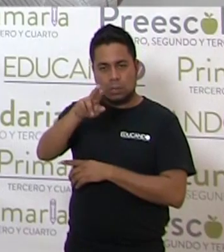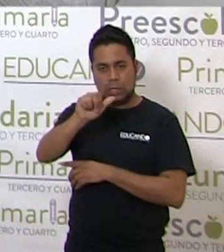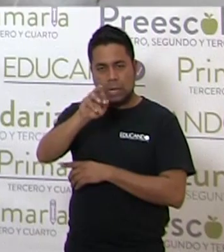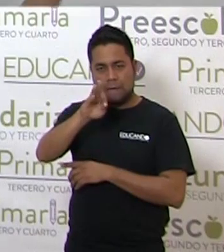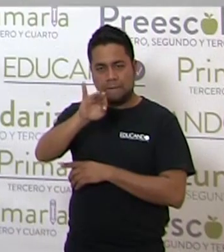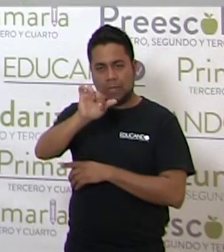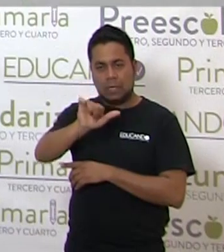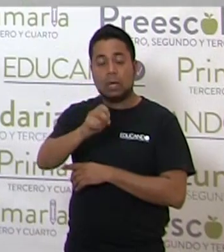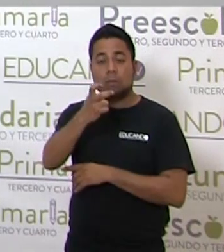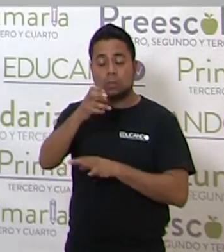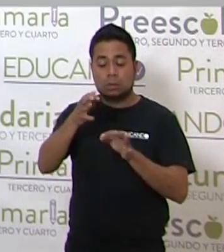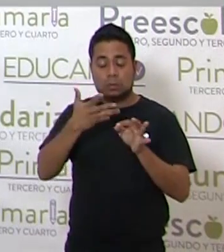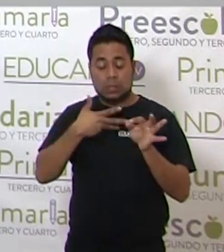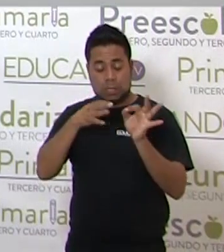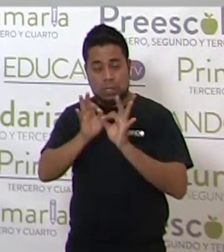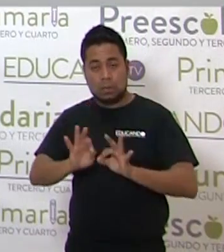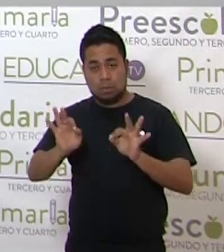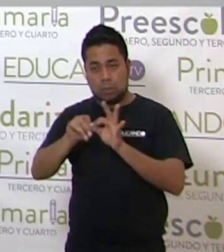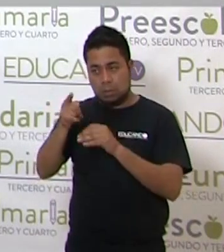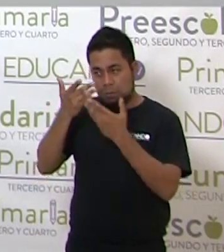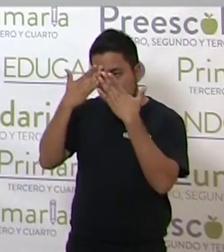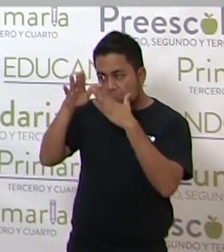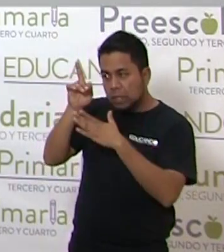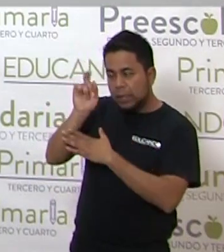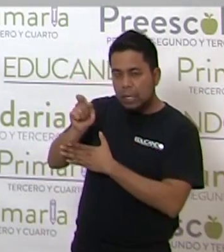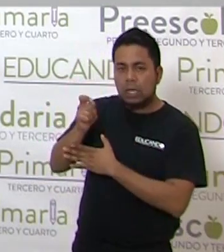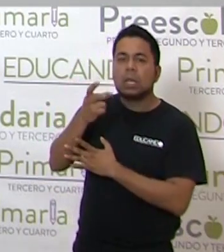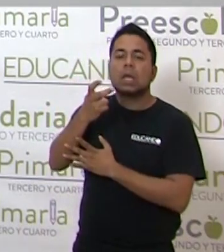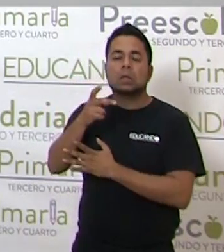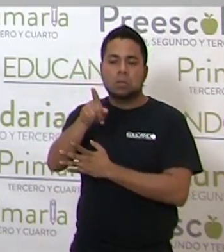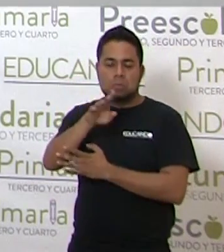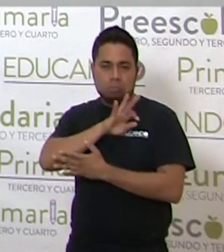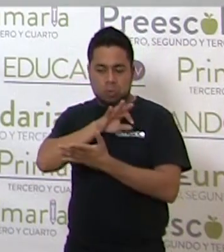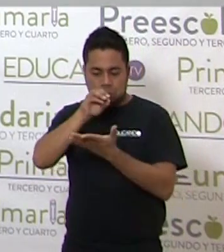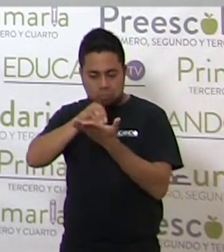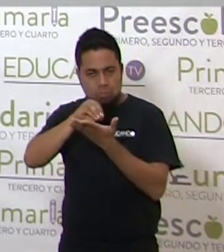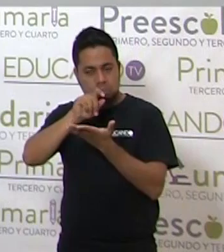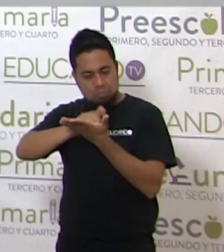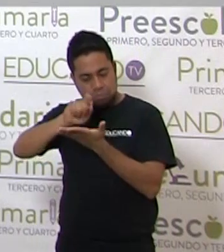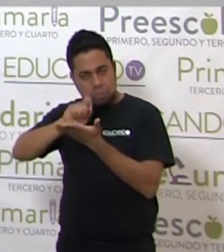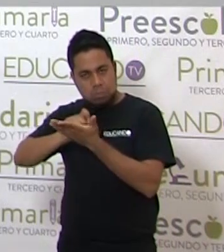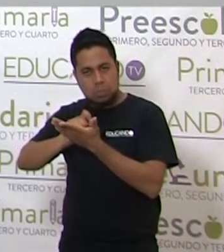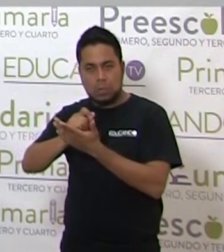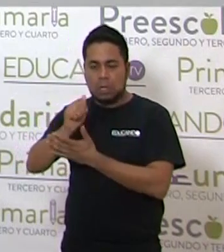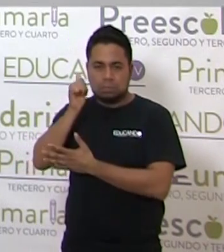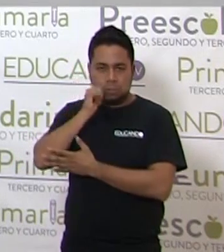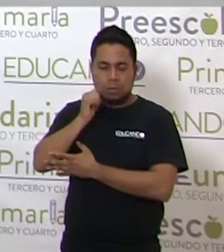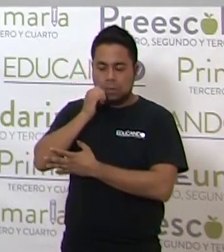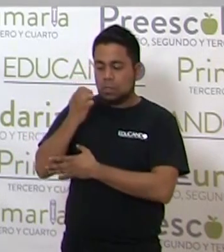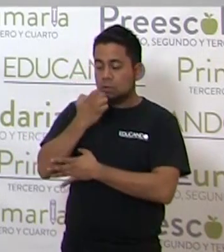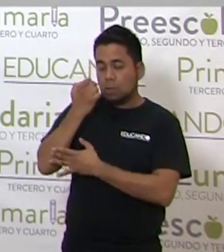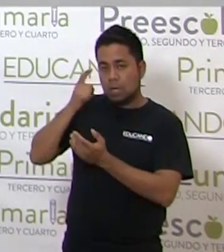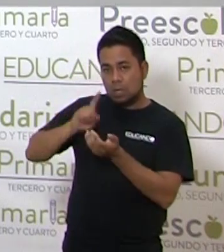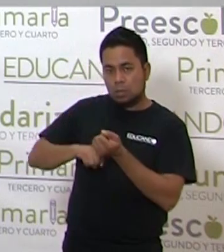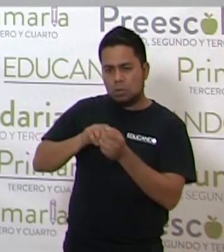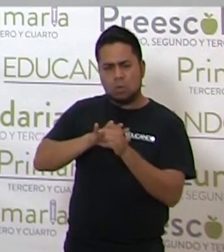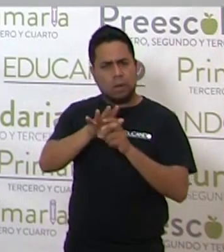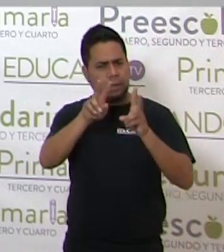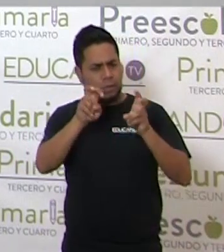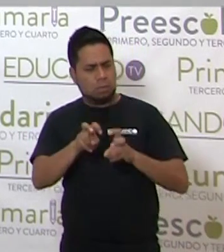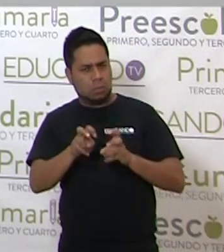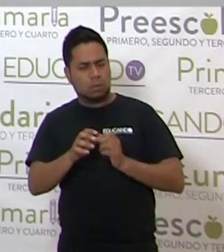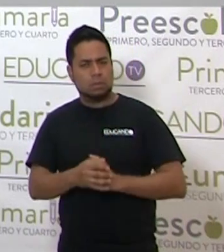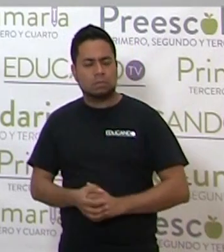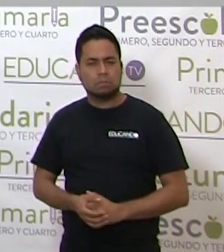los conozcan, porque esto lo van a estar ustedes requiriendo todo el tiempo en la escuela. ¿Qué temas aborda?